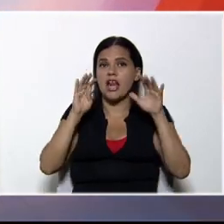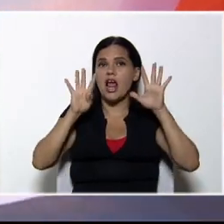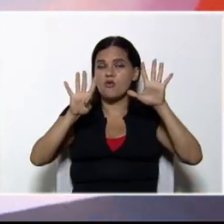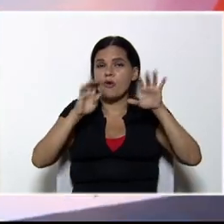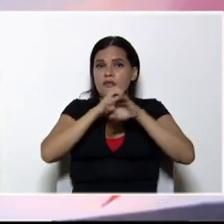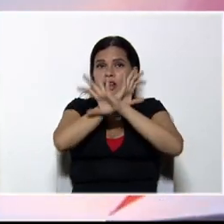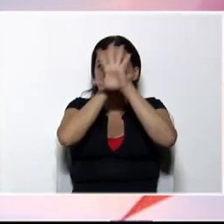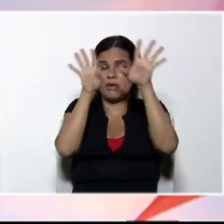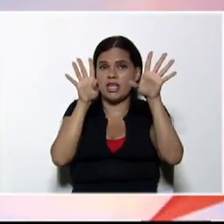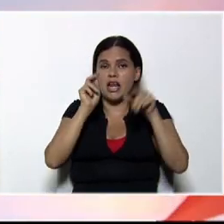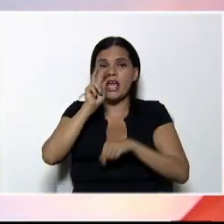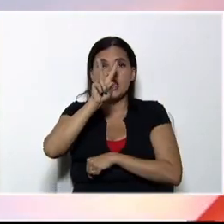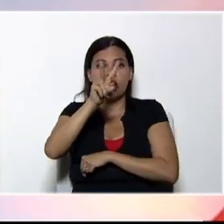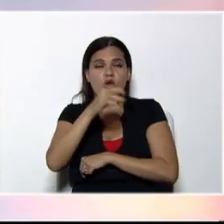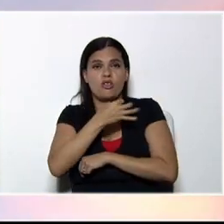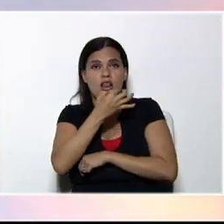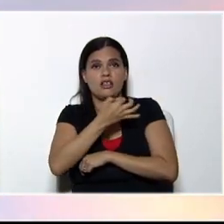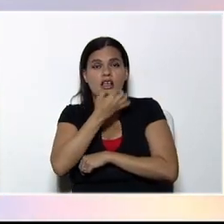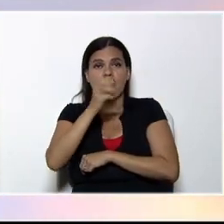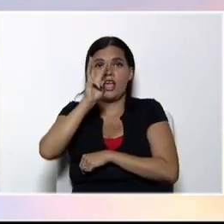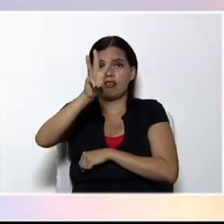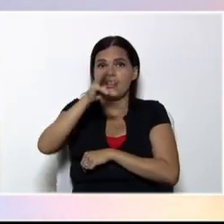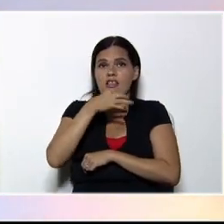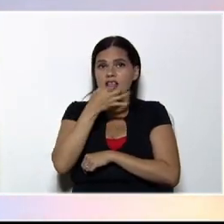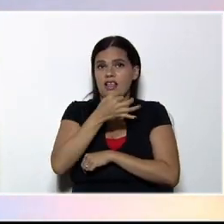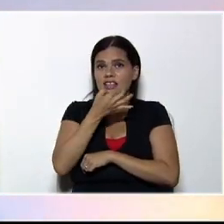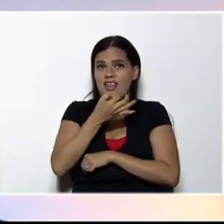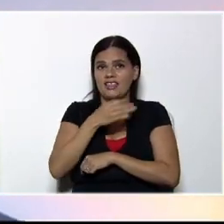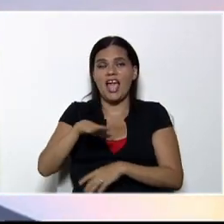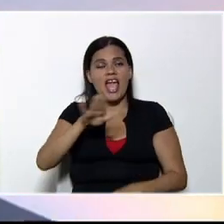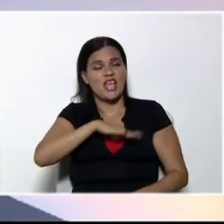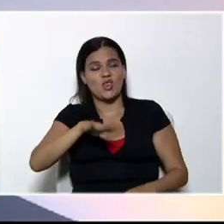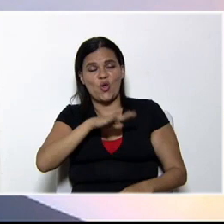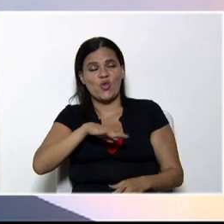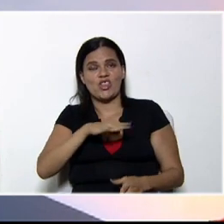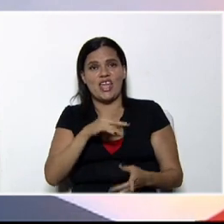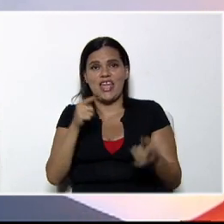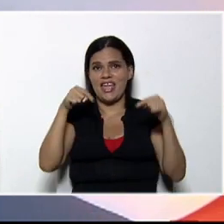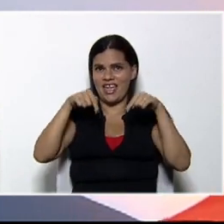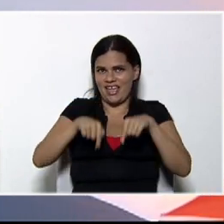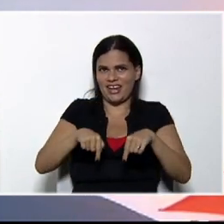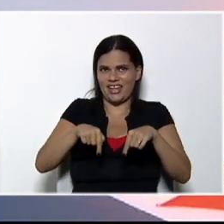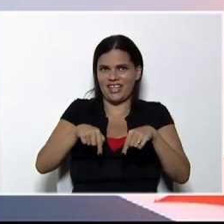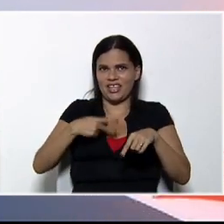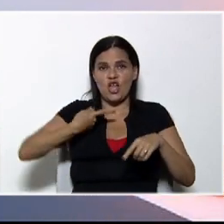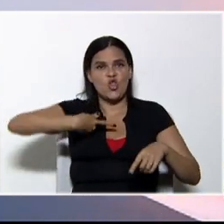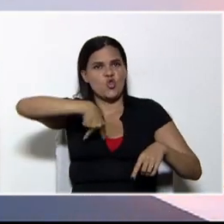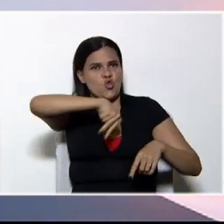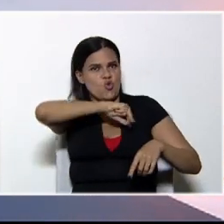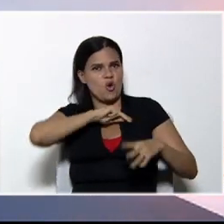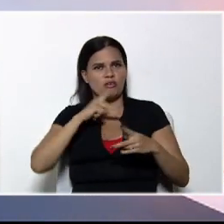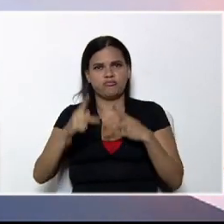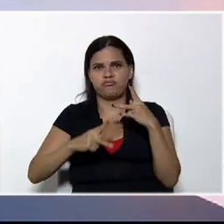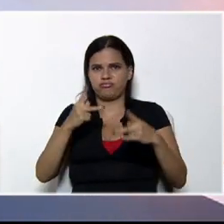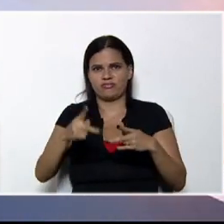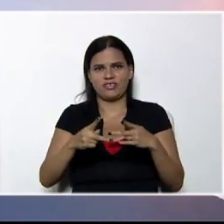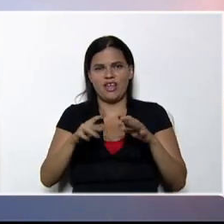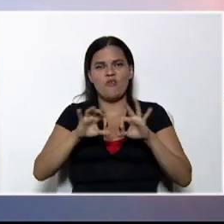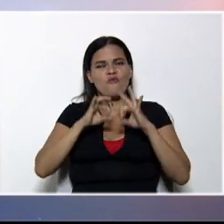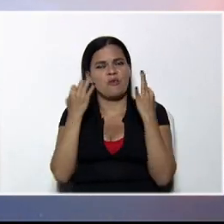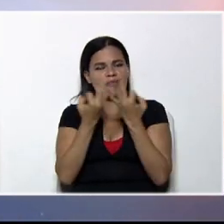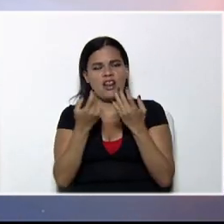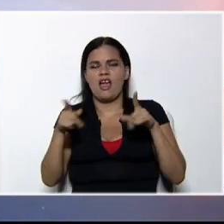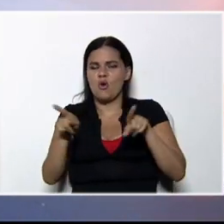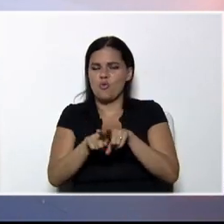la mañana y de 2 de la tarde a 3 de la tarde. ¿En dónde? En este, nuestro programa,